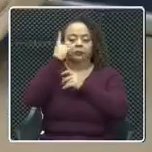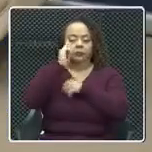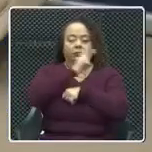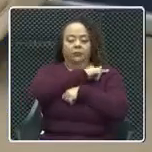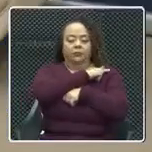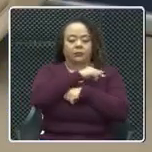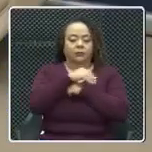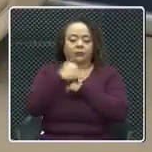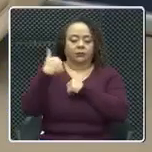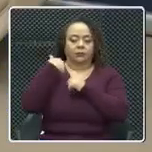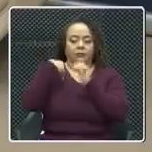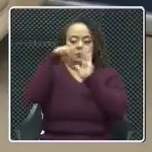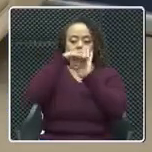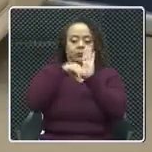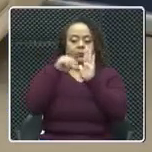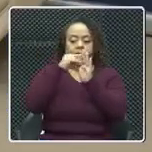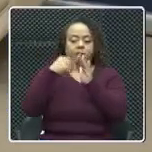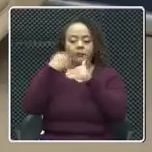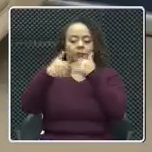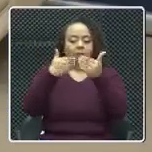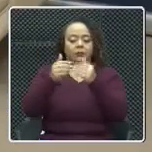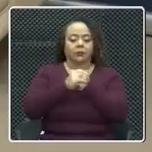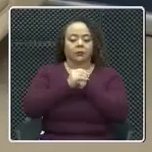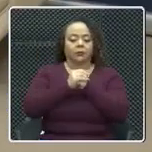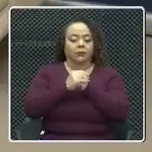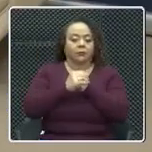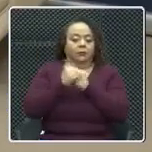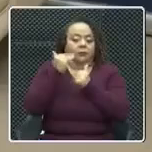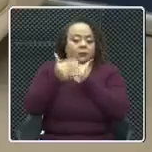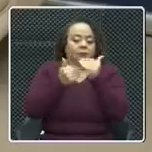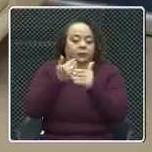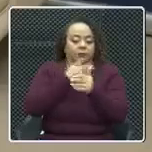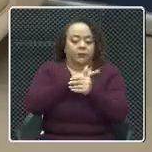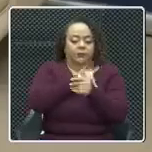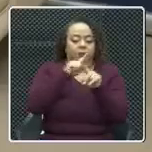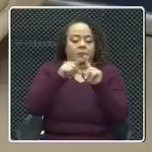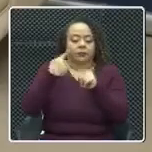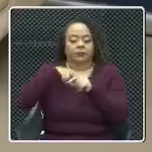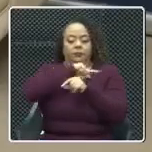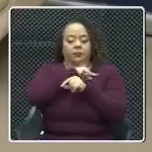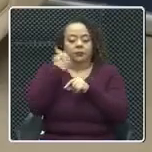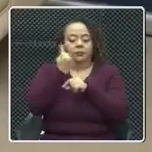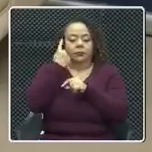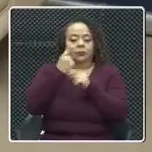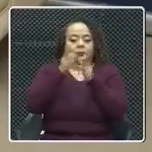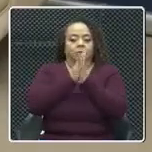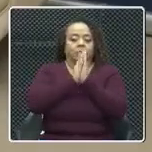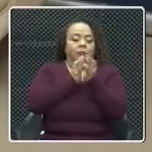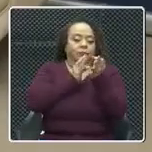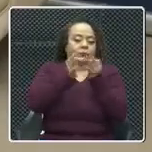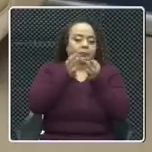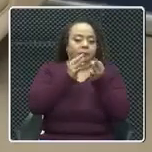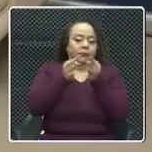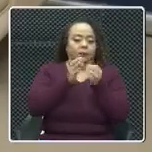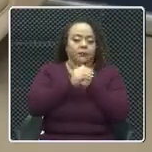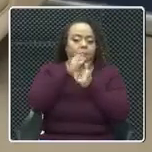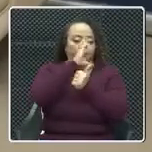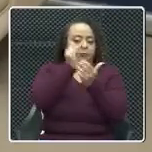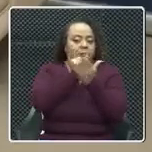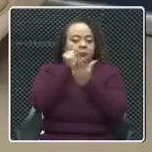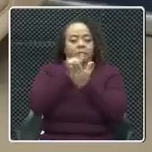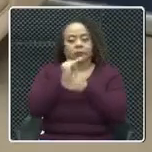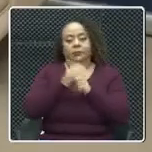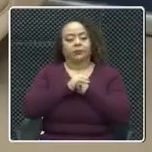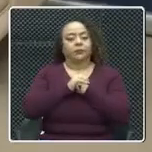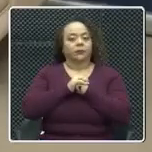patrono, tener los protocolos y los procedimientos, ¿verdad? Lo que nosotros solamente pedimos es la descripción y la